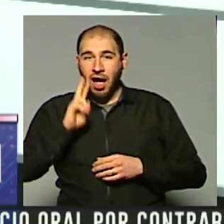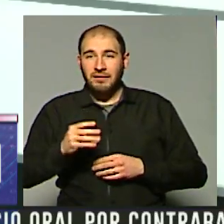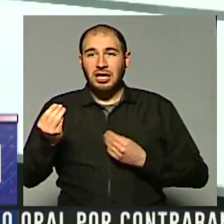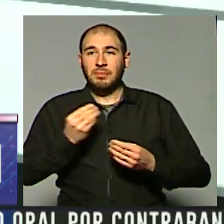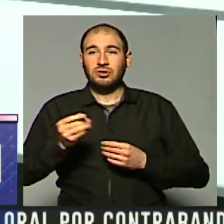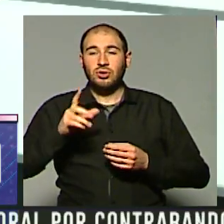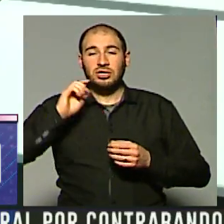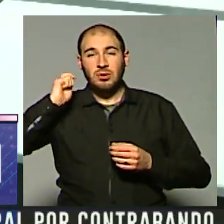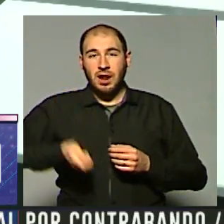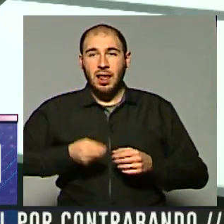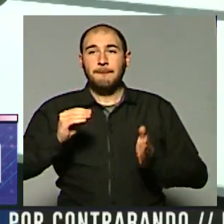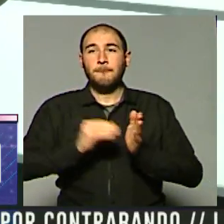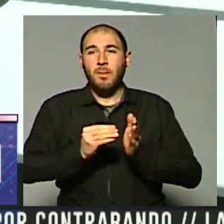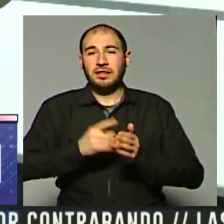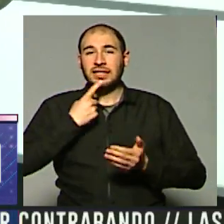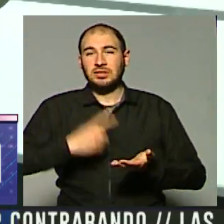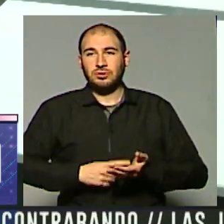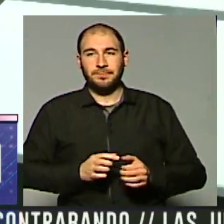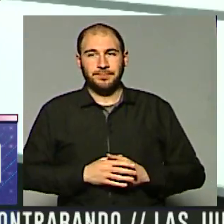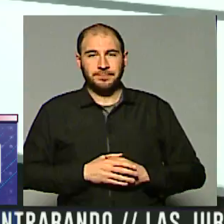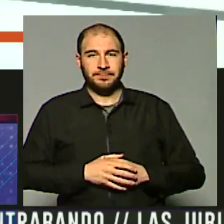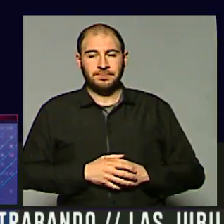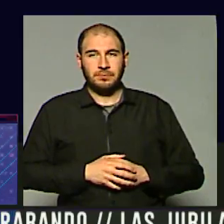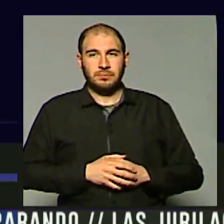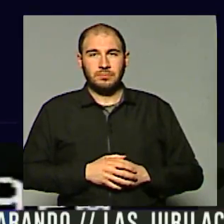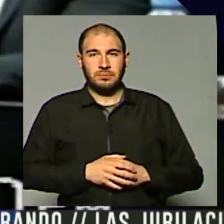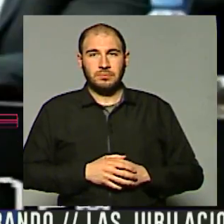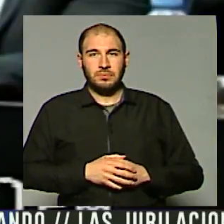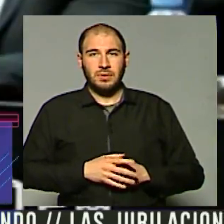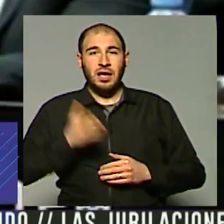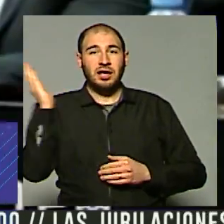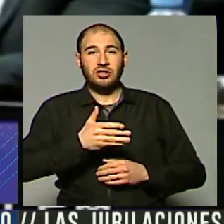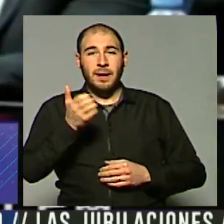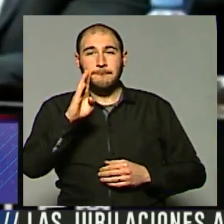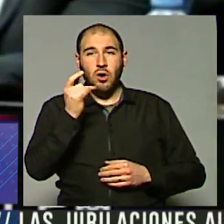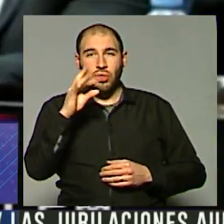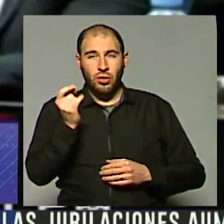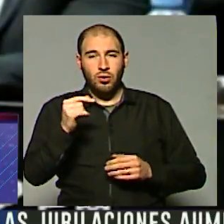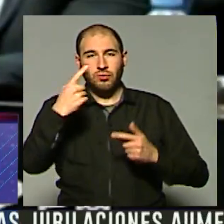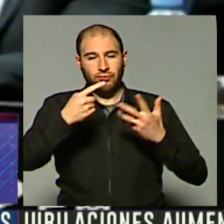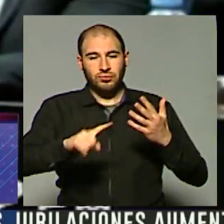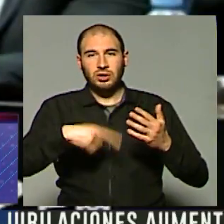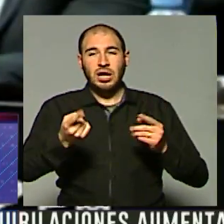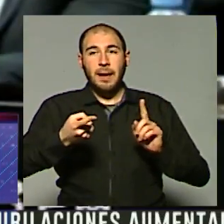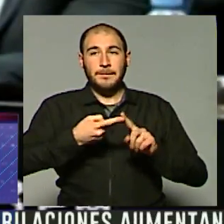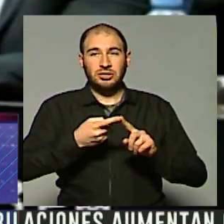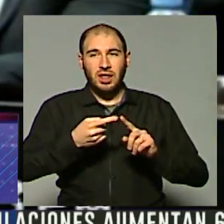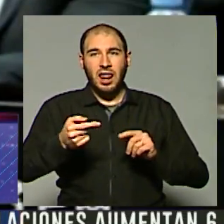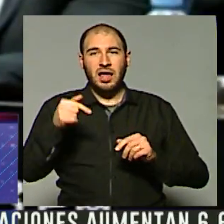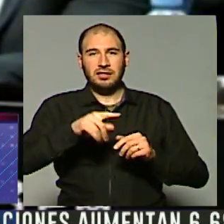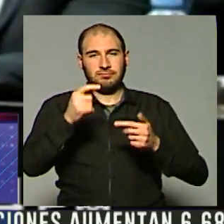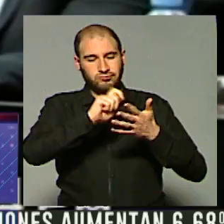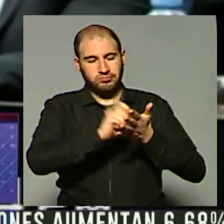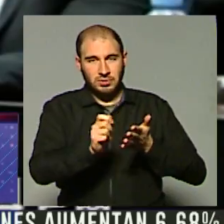en el tribunal en el momento del veredicto. Condenando a Amado Vudú de las demás condiciones personales sobrantes en